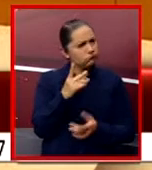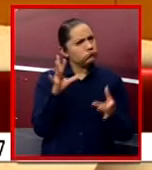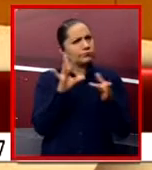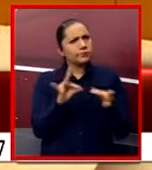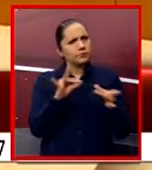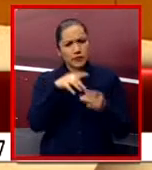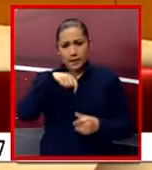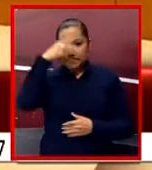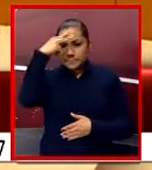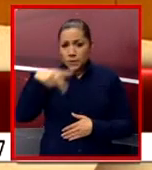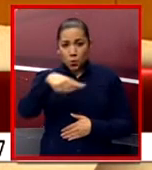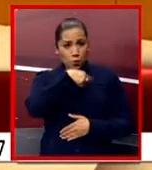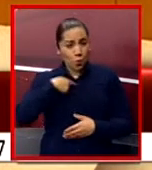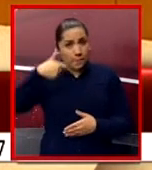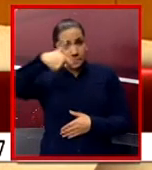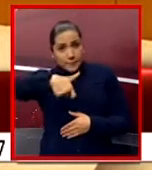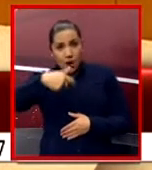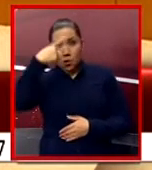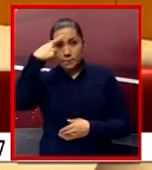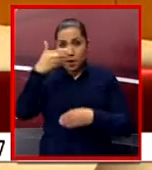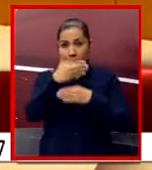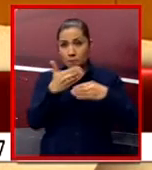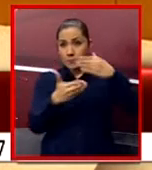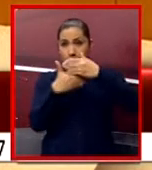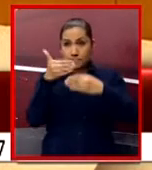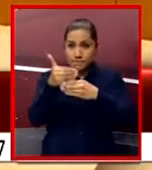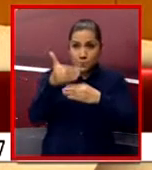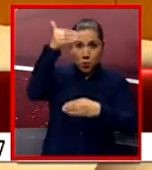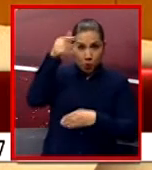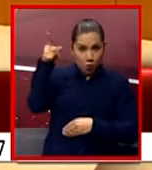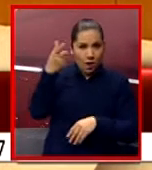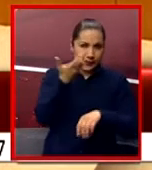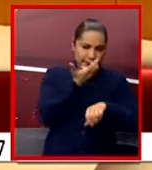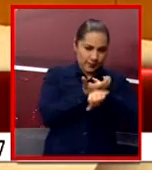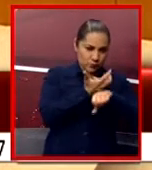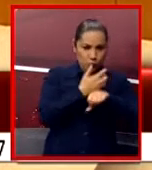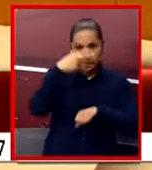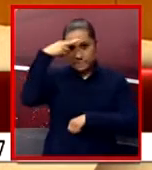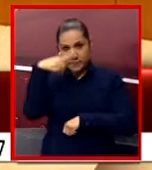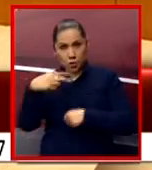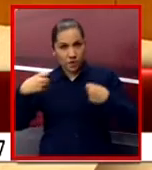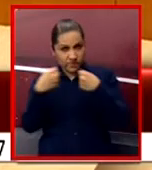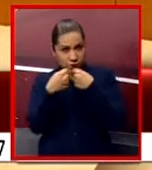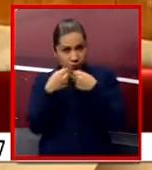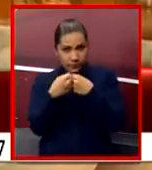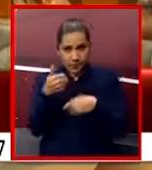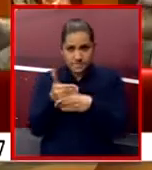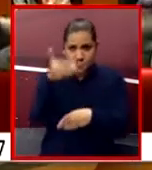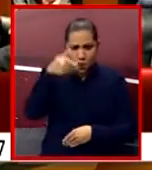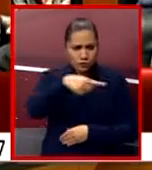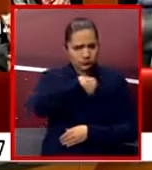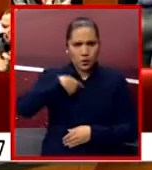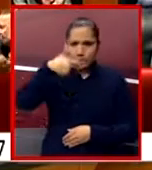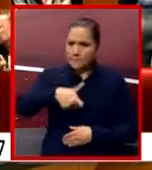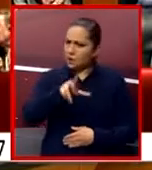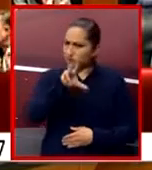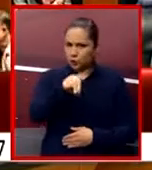un muro que se construya en territorio estadounidense a lo largo de la frontera con México.